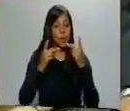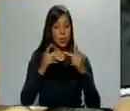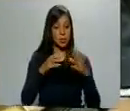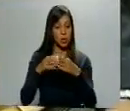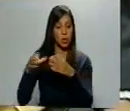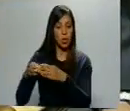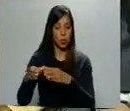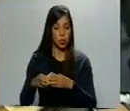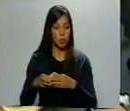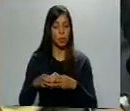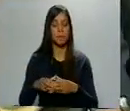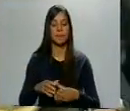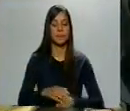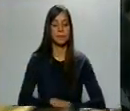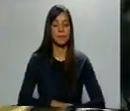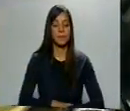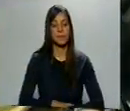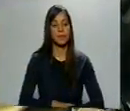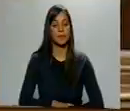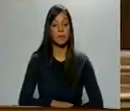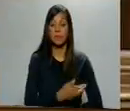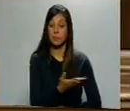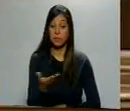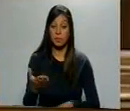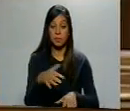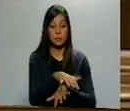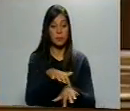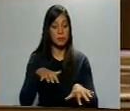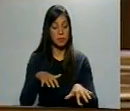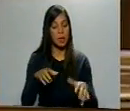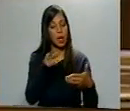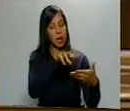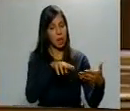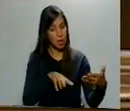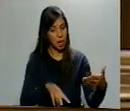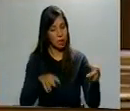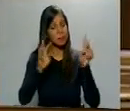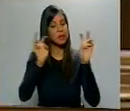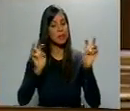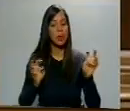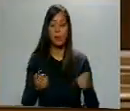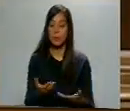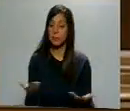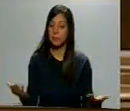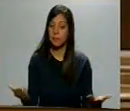todo, presidenta. En consideración el orden del día leído por el secretario.